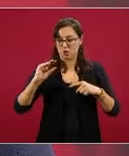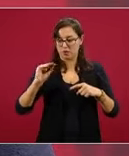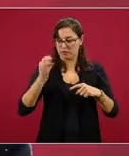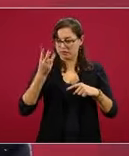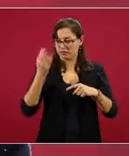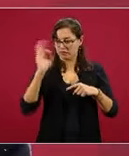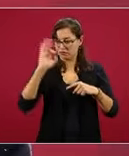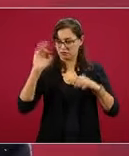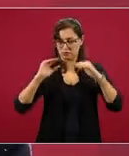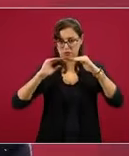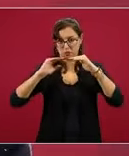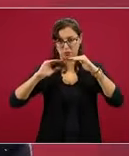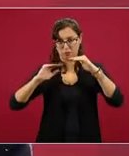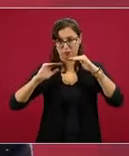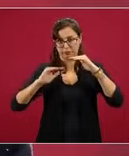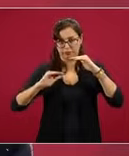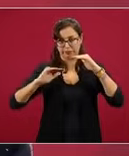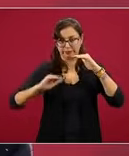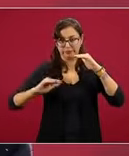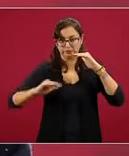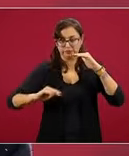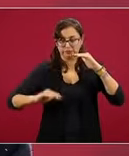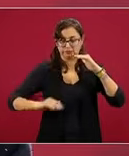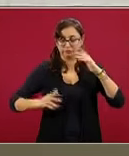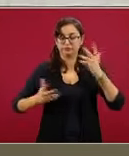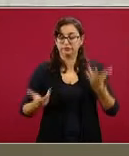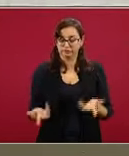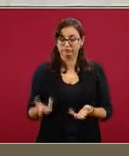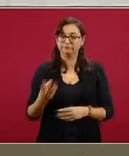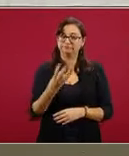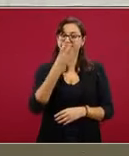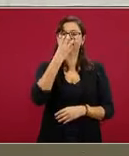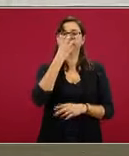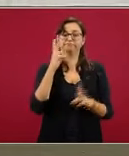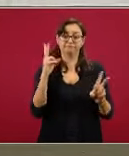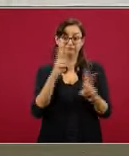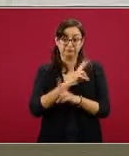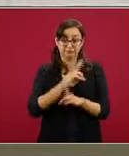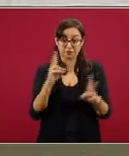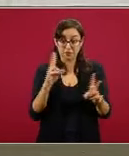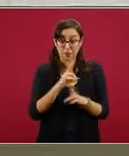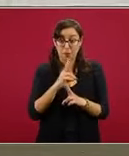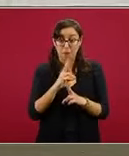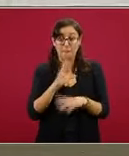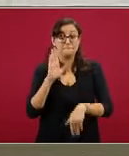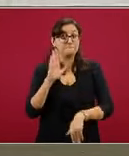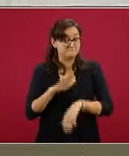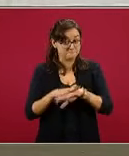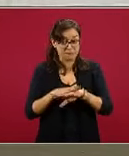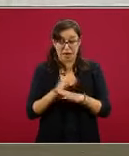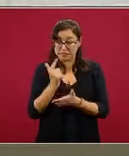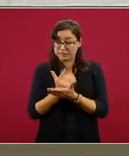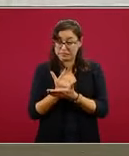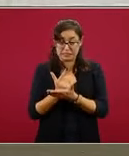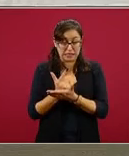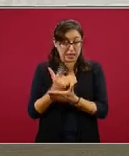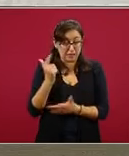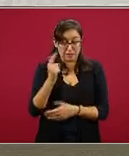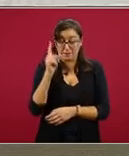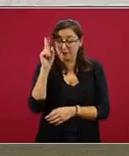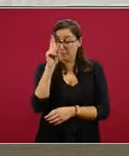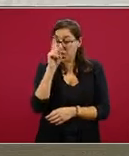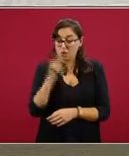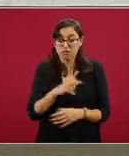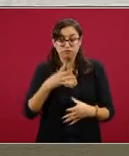se ha marcado como un nivel que debe de mantenerse, o en su momento si estoy ya padeciendo de